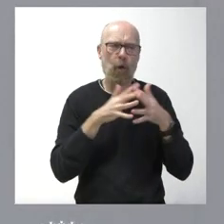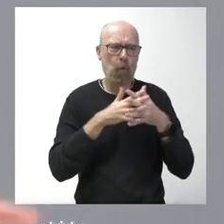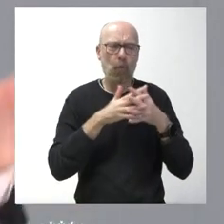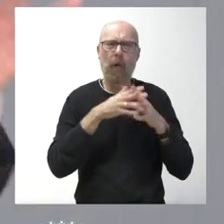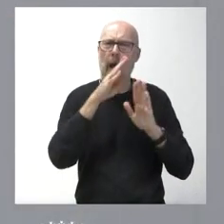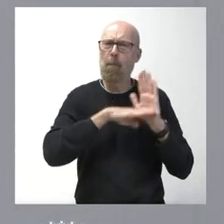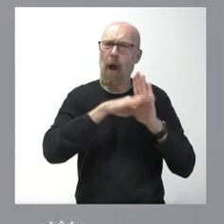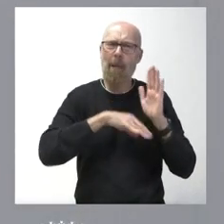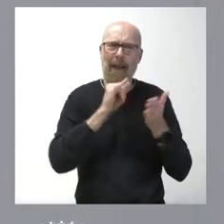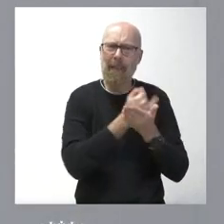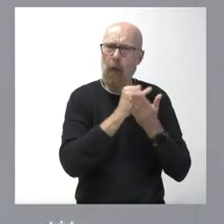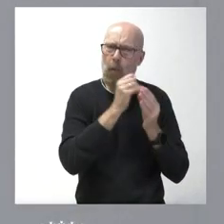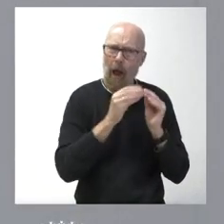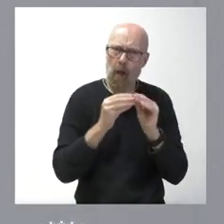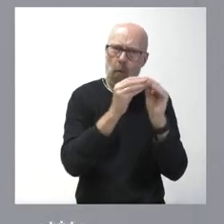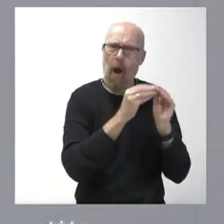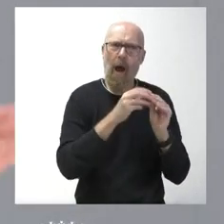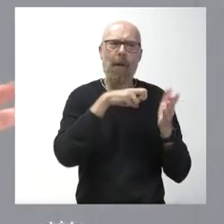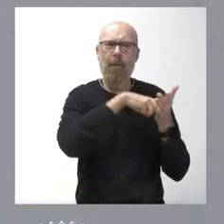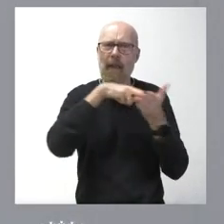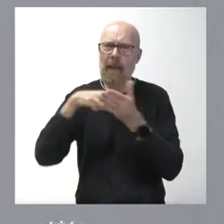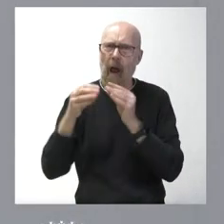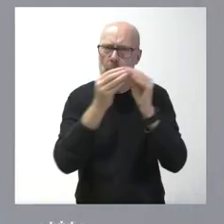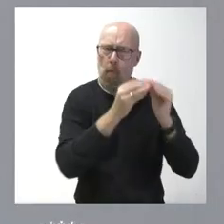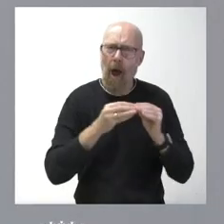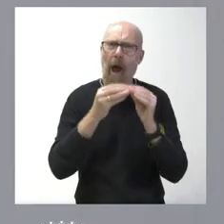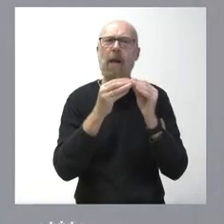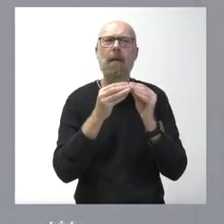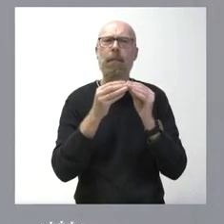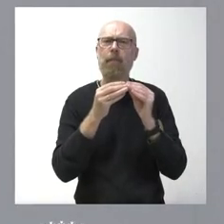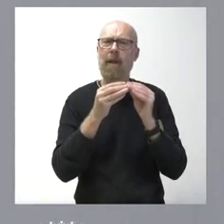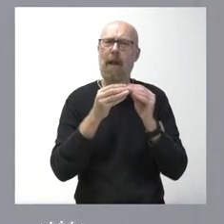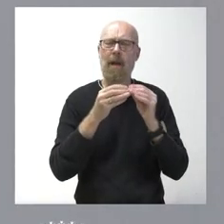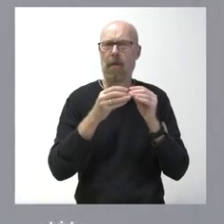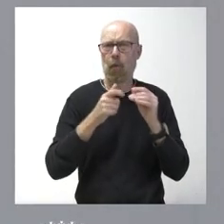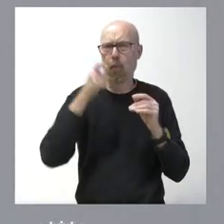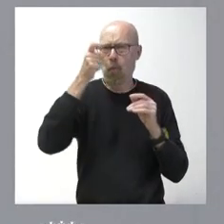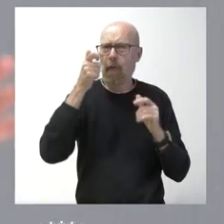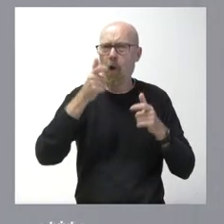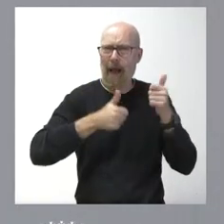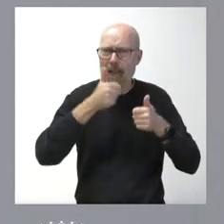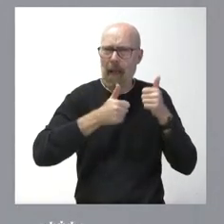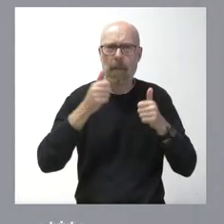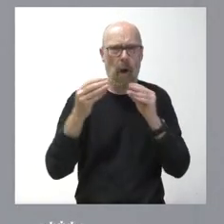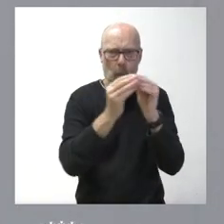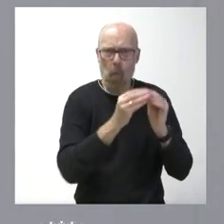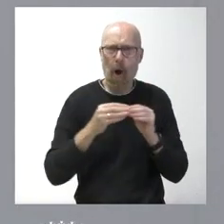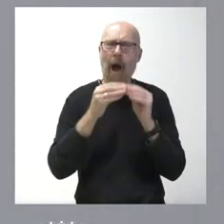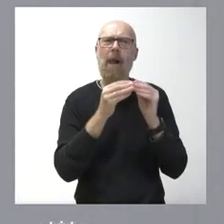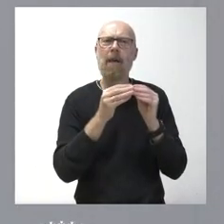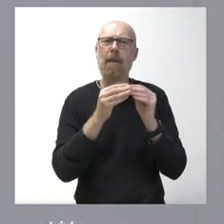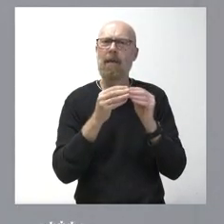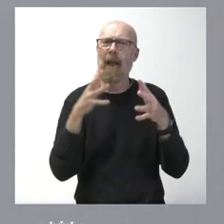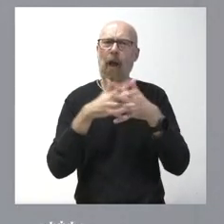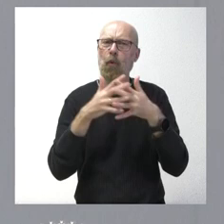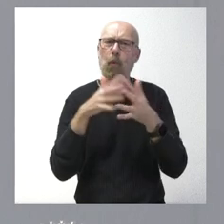asignaturas con las mismas fechas con la misma duración de los exámenes con la misma estructura de una prueba